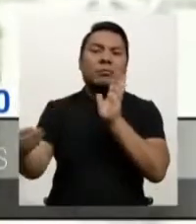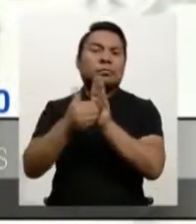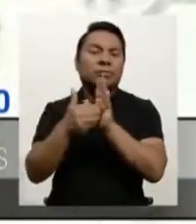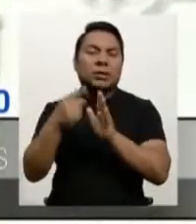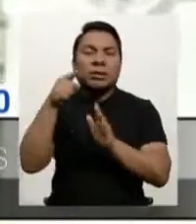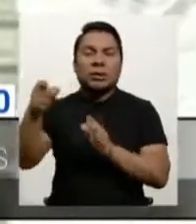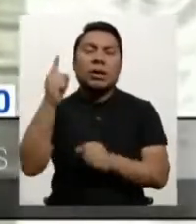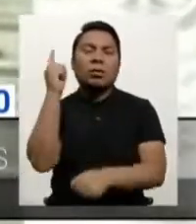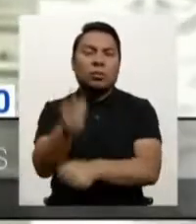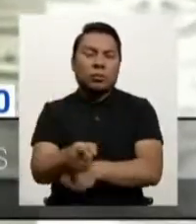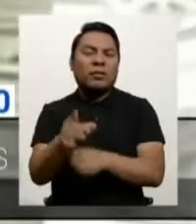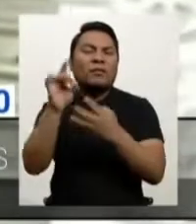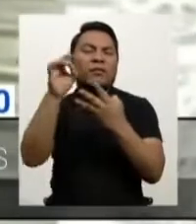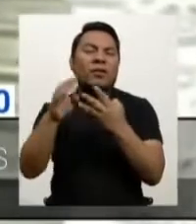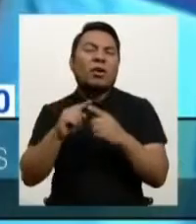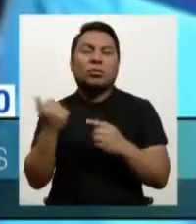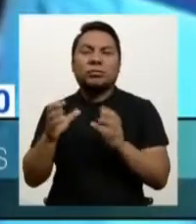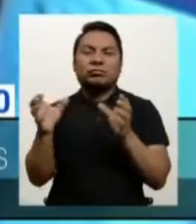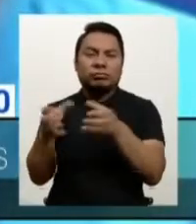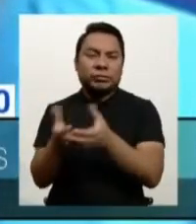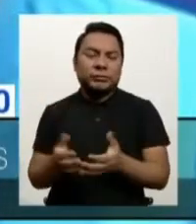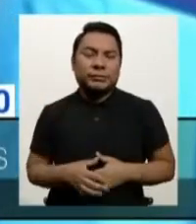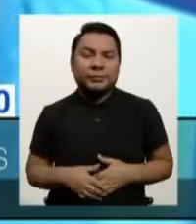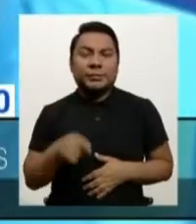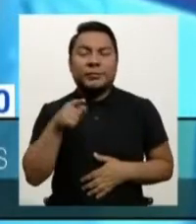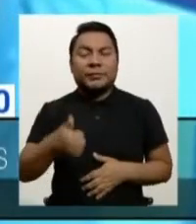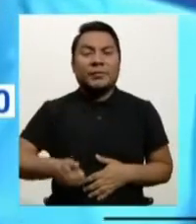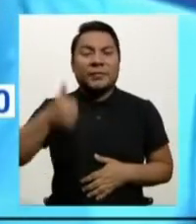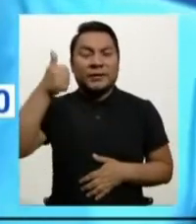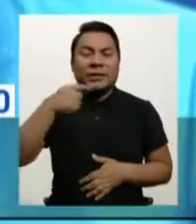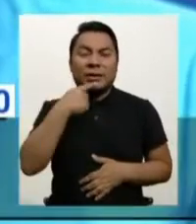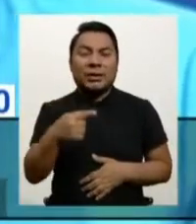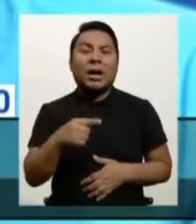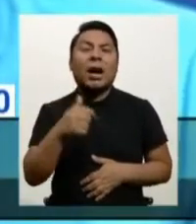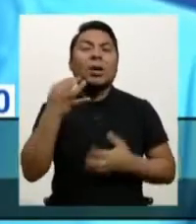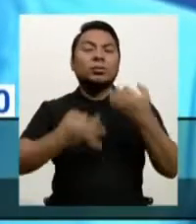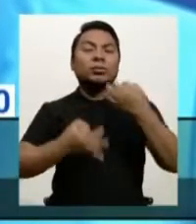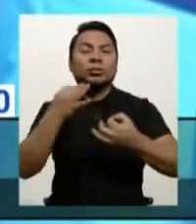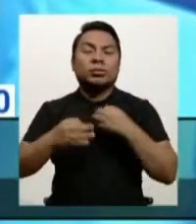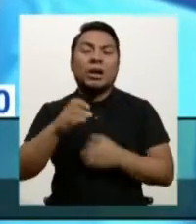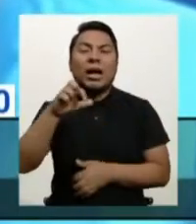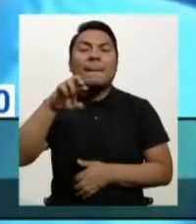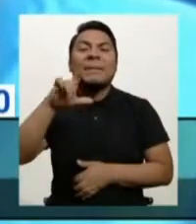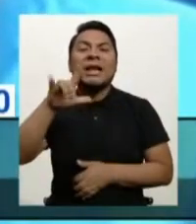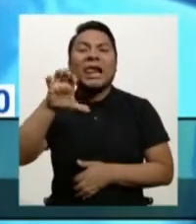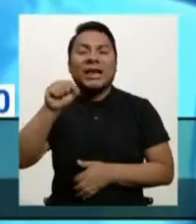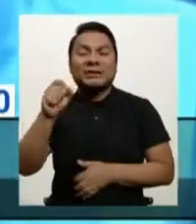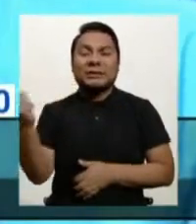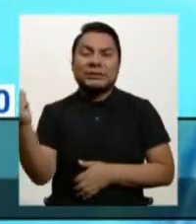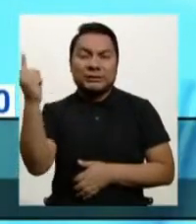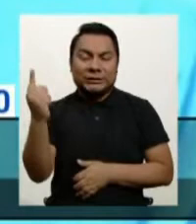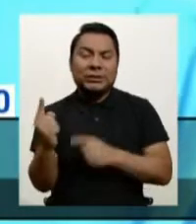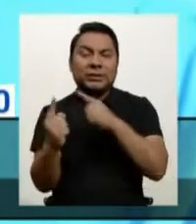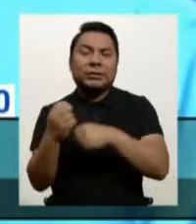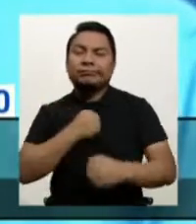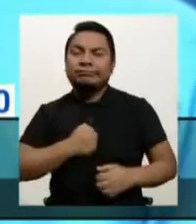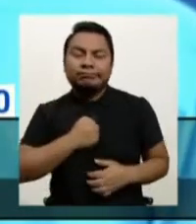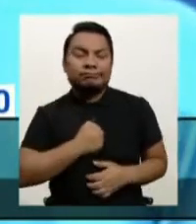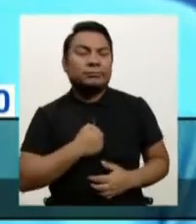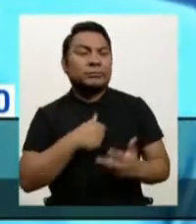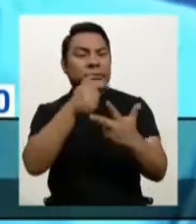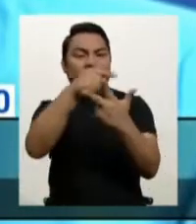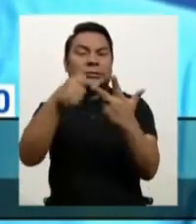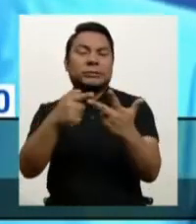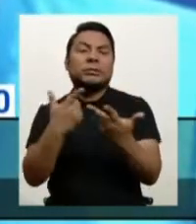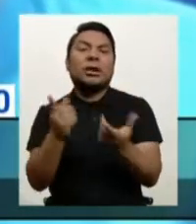sido denunciadas por otras formaciones. El dirigente de Primera Justicia, Enrique Capriles, lamentó que Ramos Ayud se haya convertido